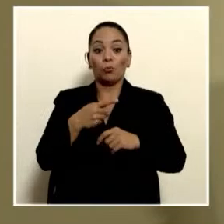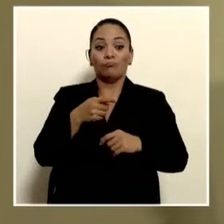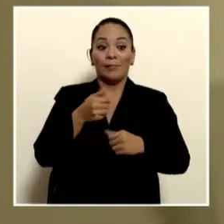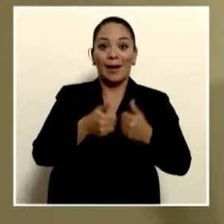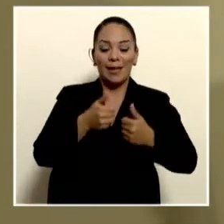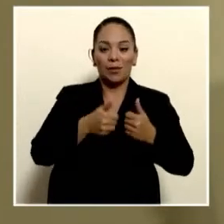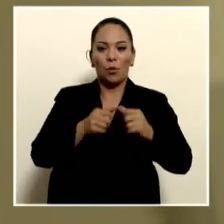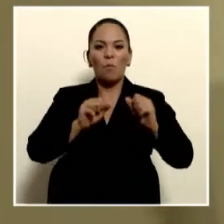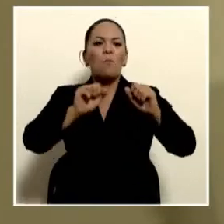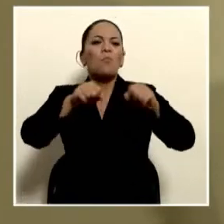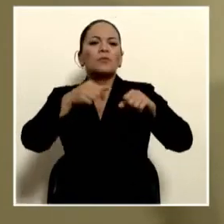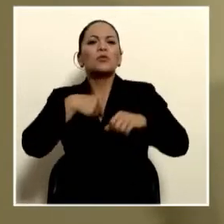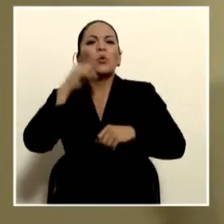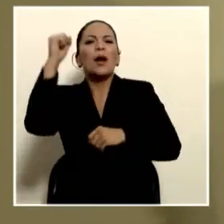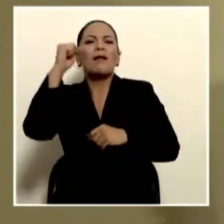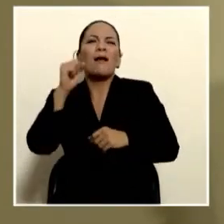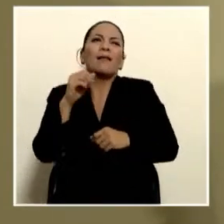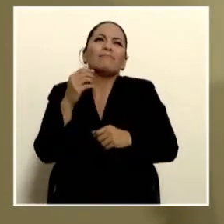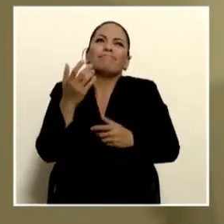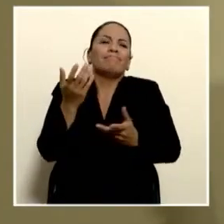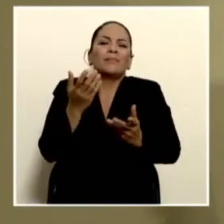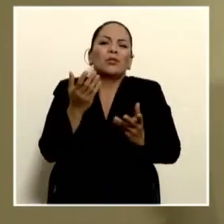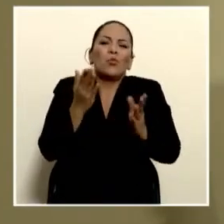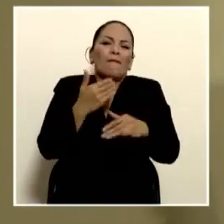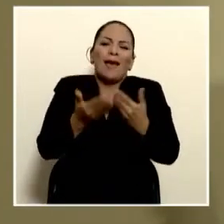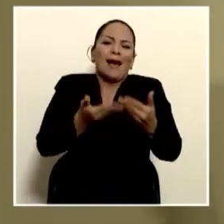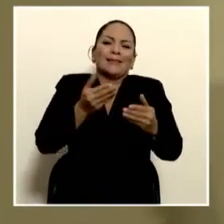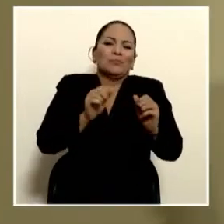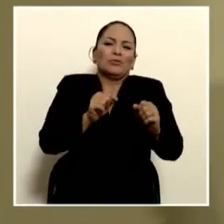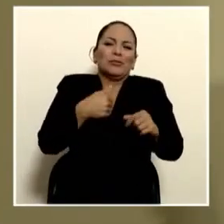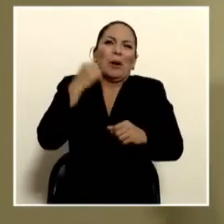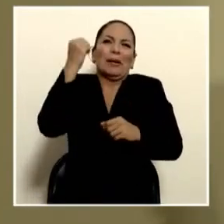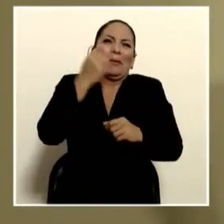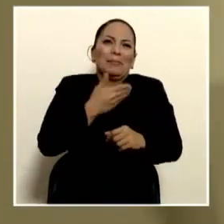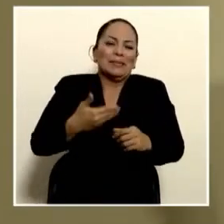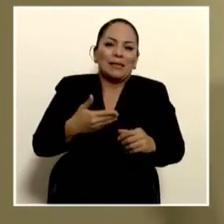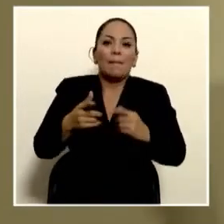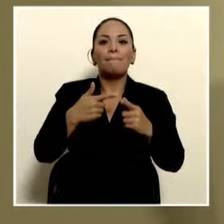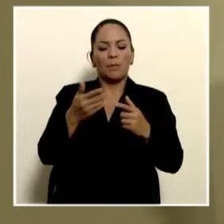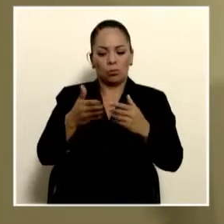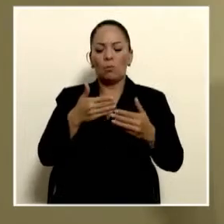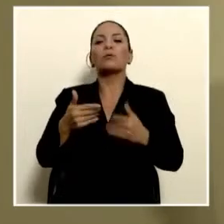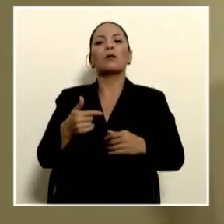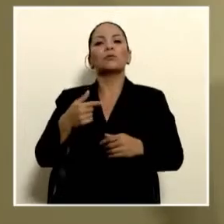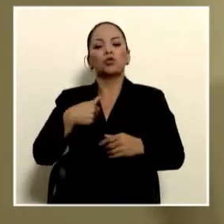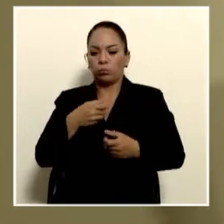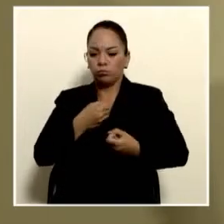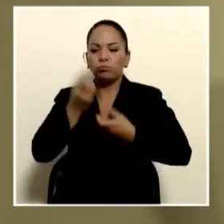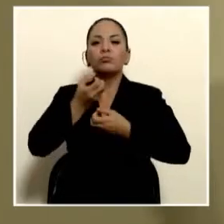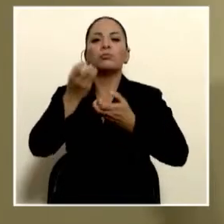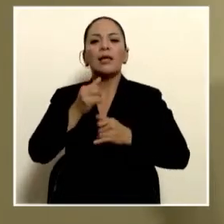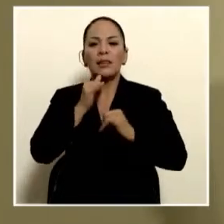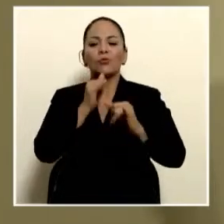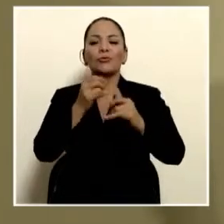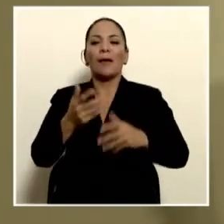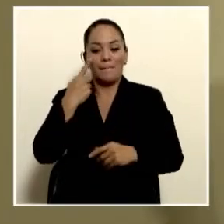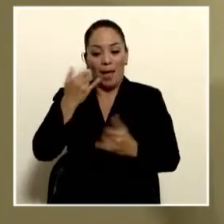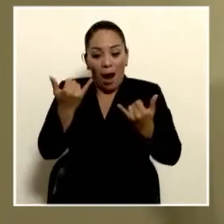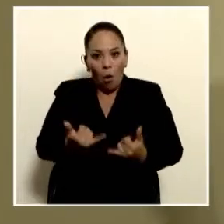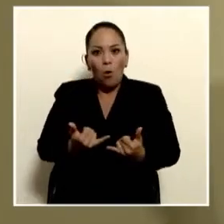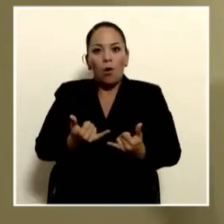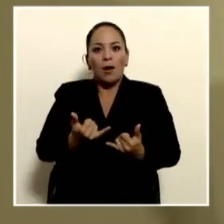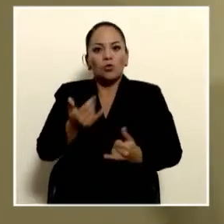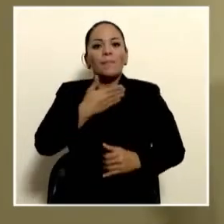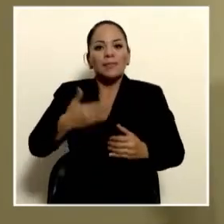probabilidad de que yo ganara era chiquititica. Pero por lo menos dije, lo voy a denunciar y lo denuncié. Y ahora no solo lo estoy denunciando, lo